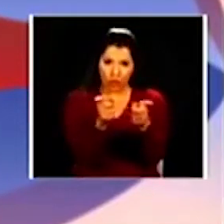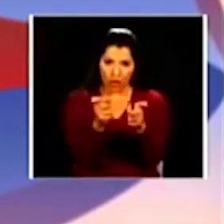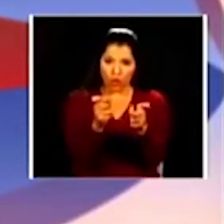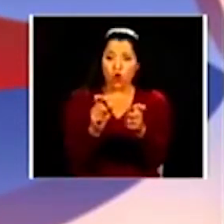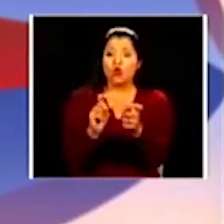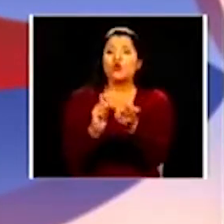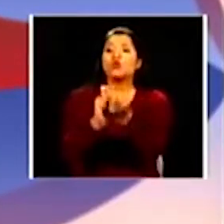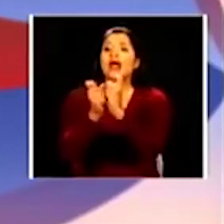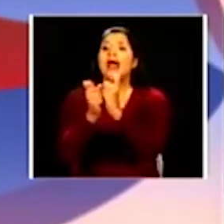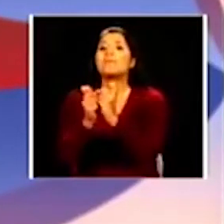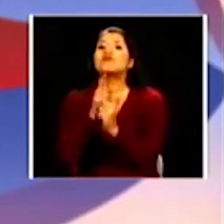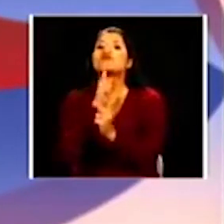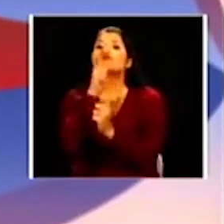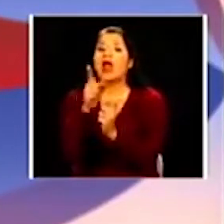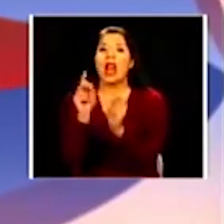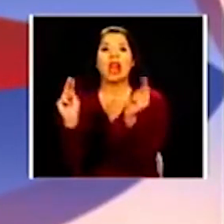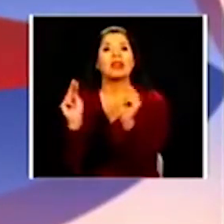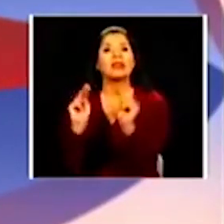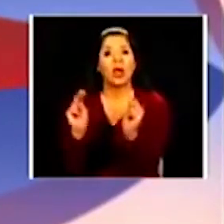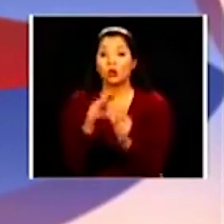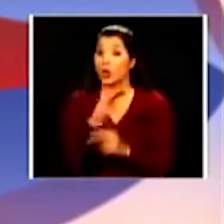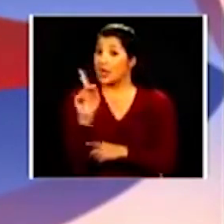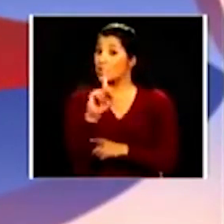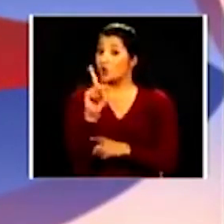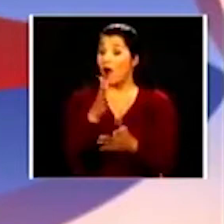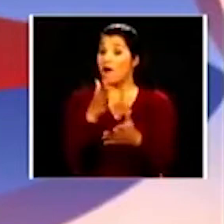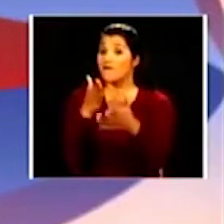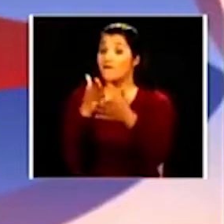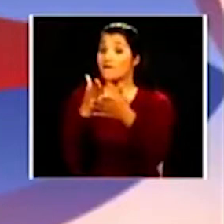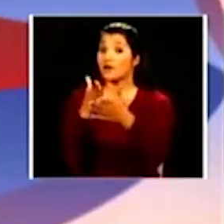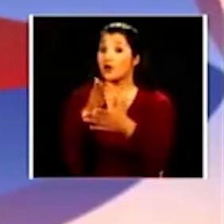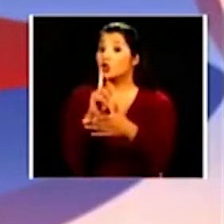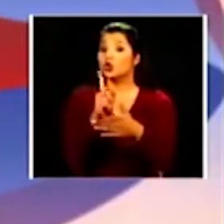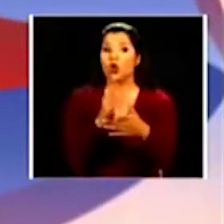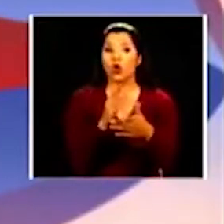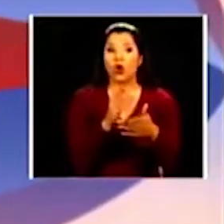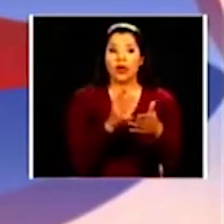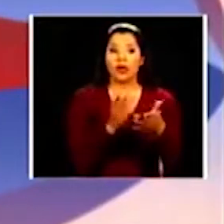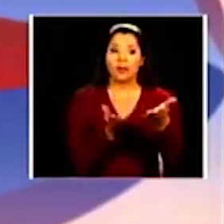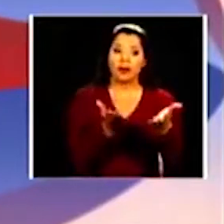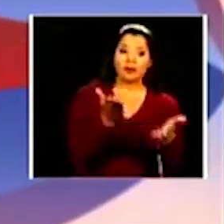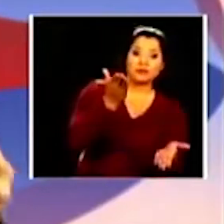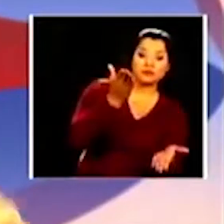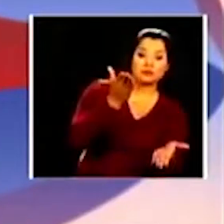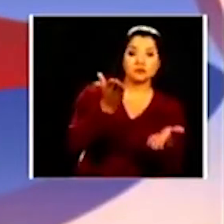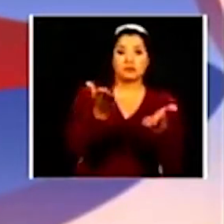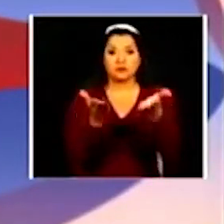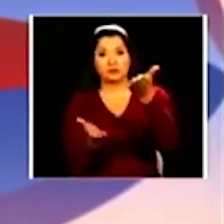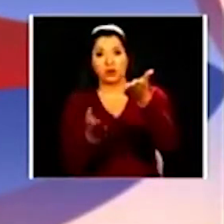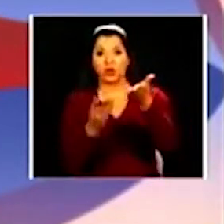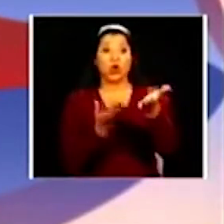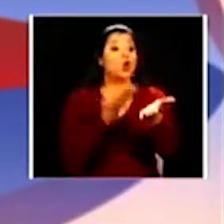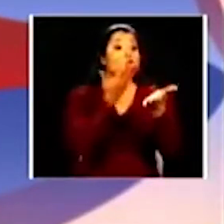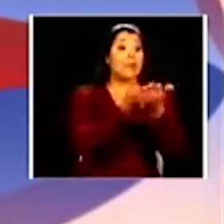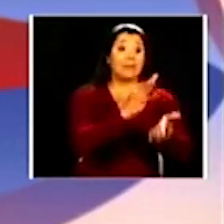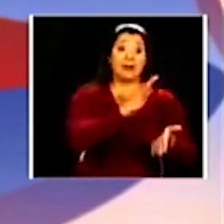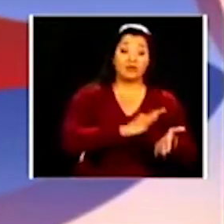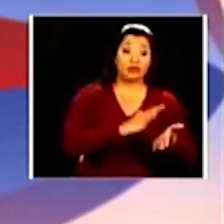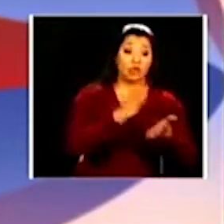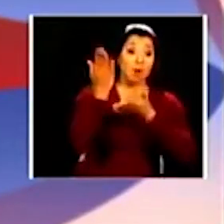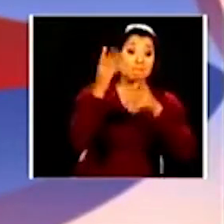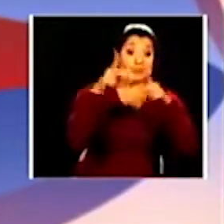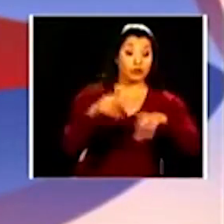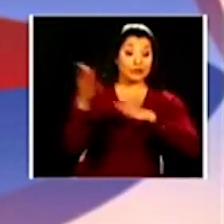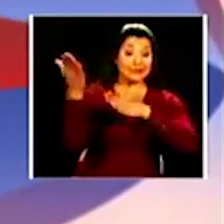que no afecte o que más bien no favorezca ni a uno ni a otro, ni a importadores ni a exportadores. También